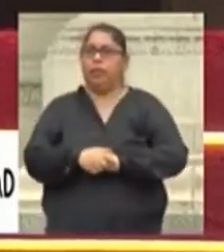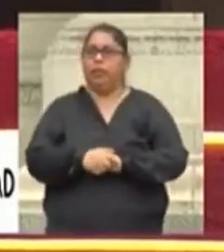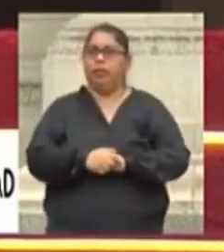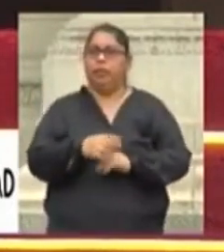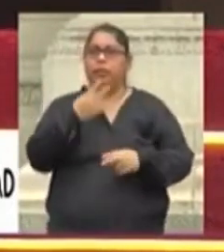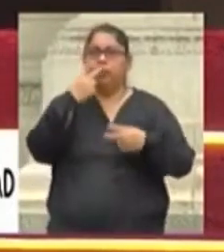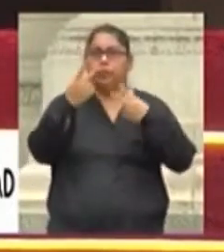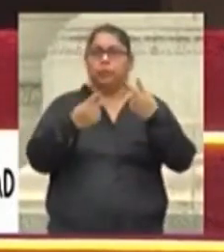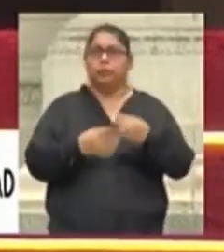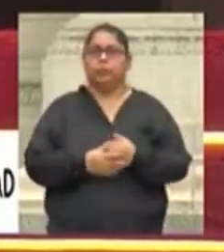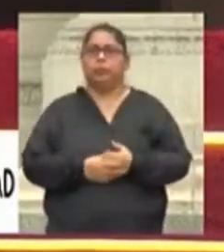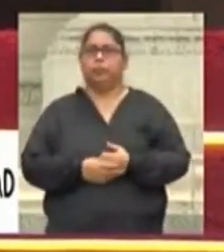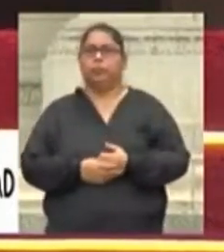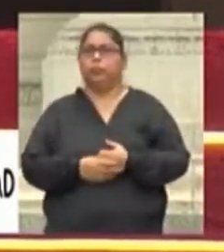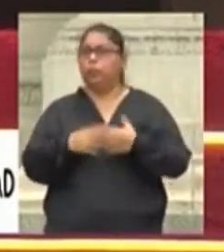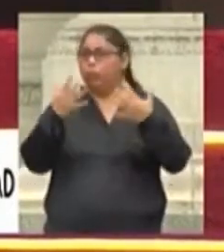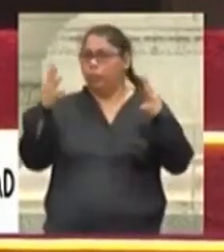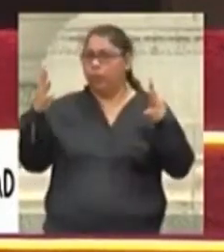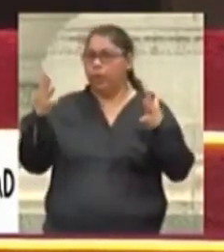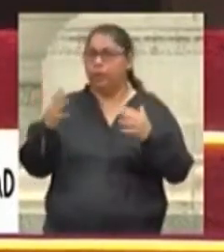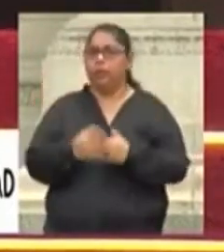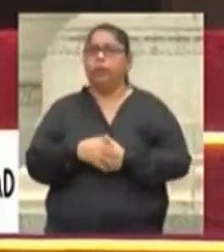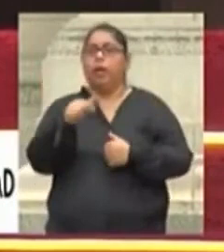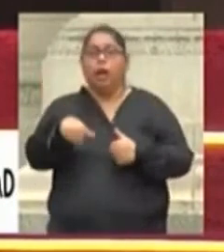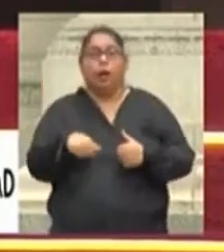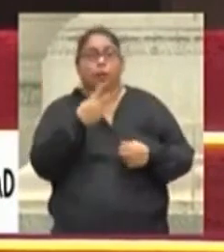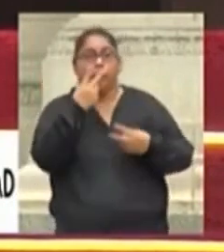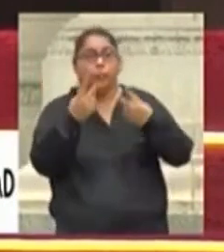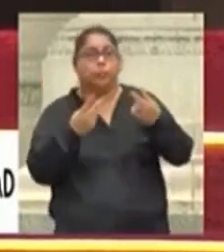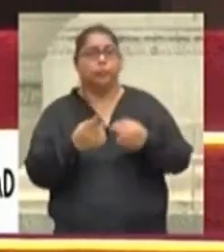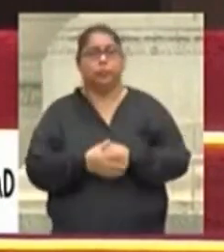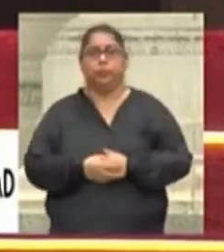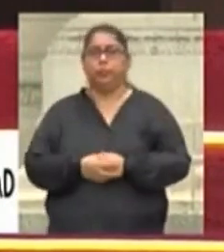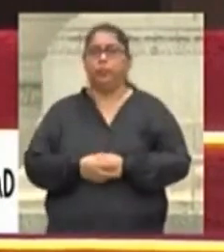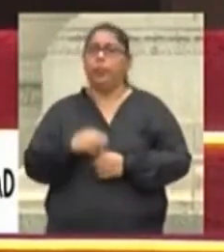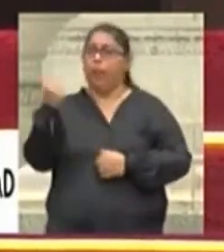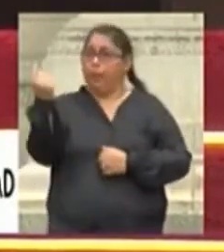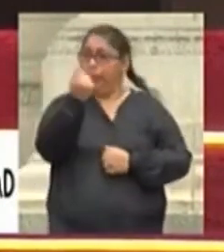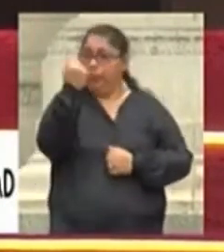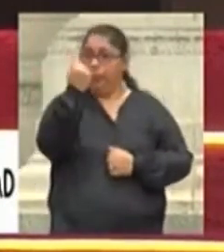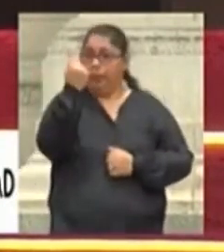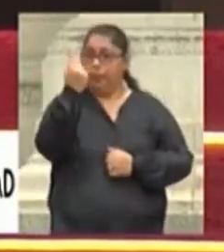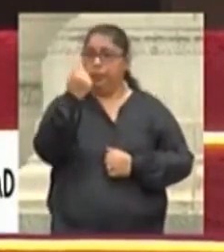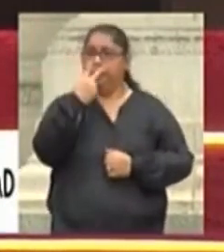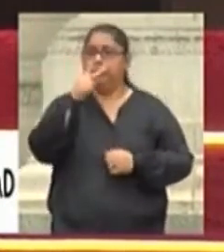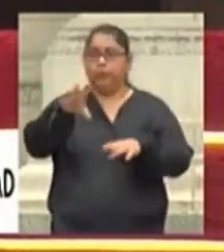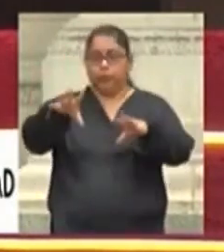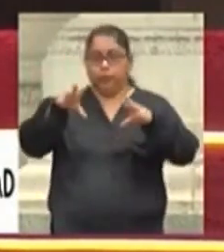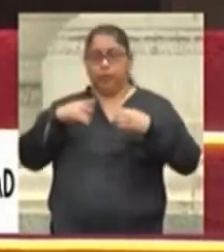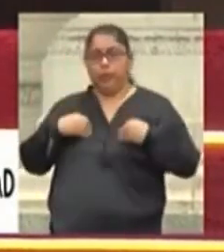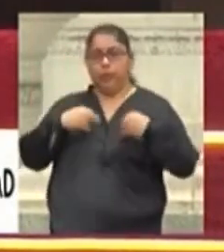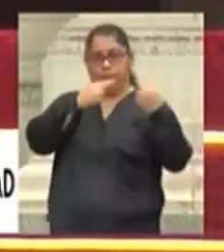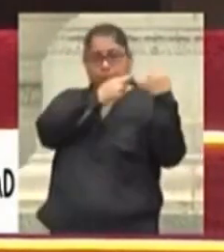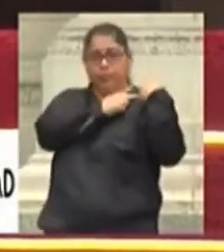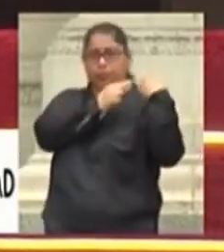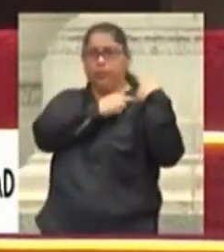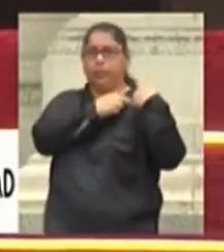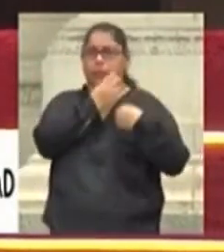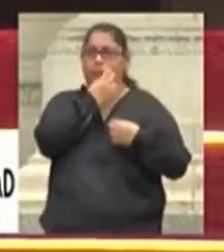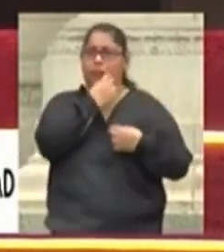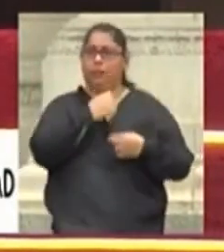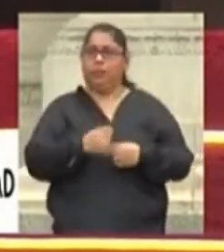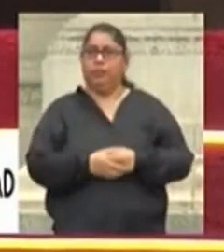primero de los trabajadores no debe estar en esta función primero tenemos que asumir la responsabilidad